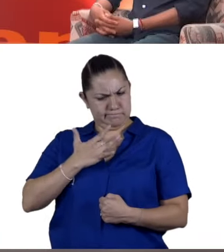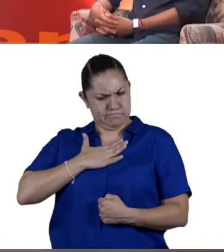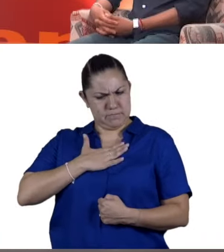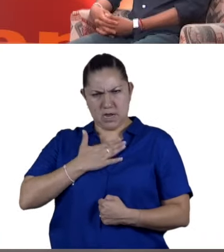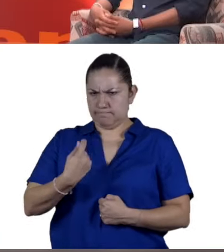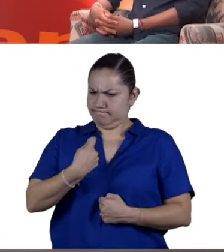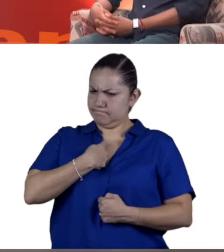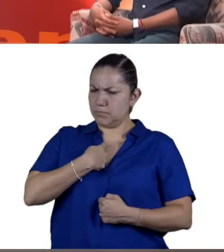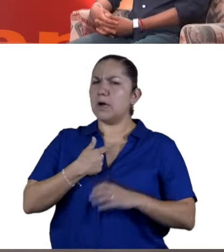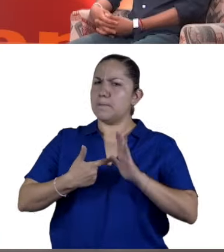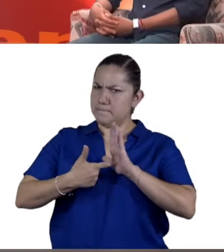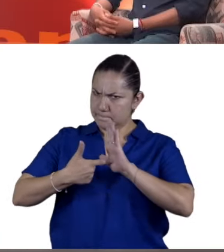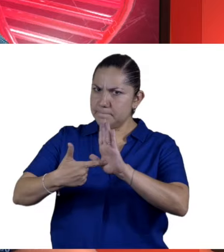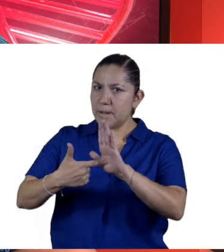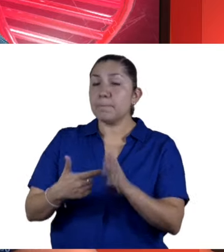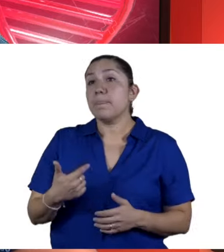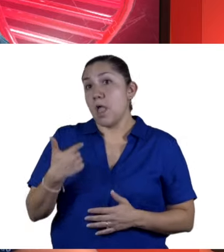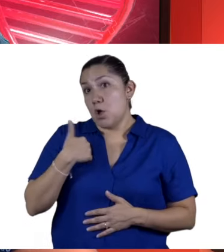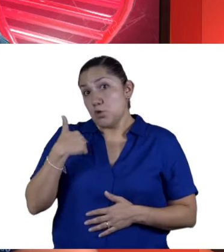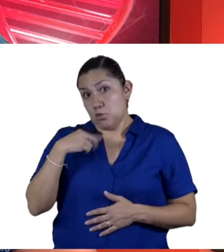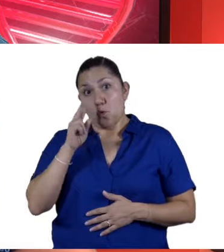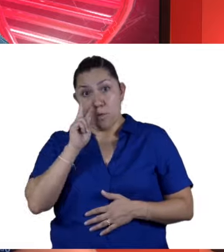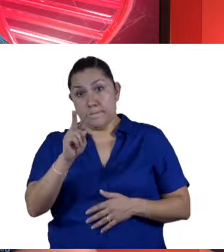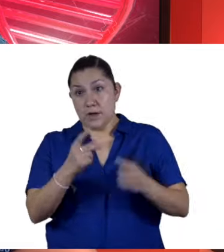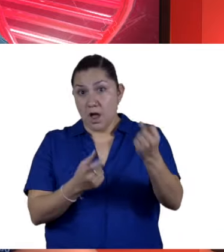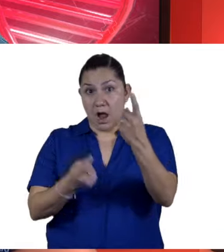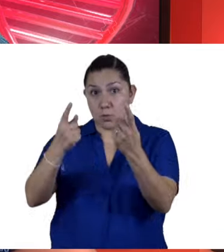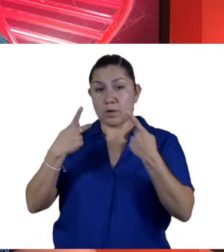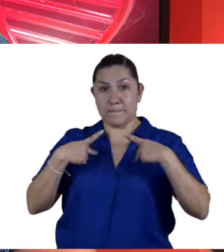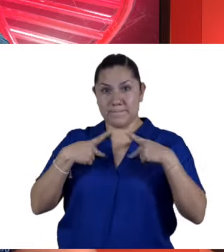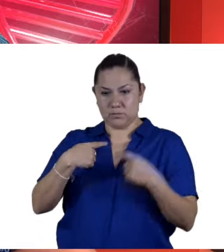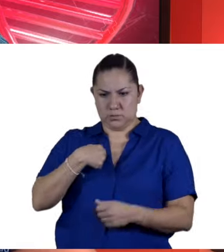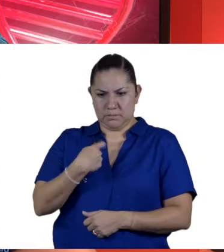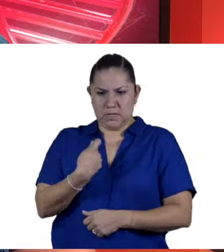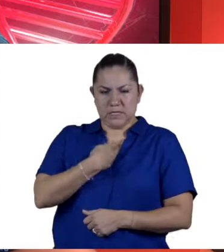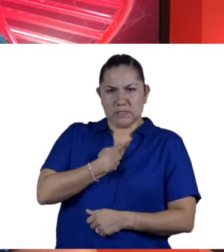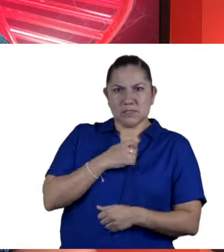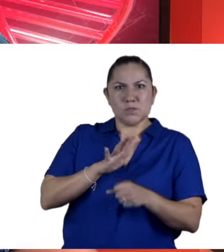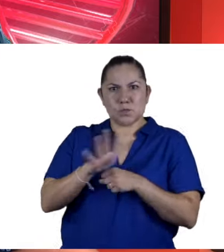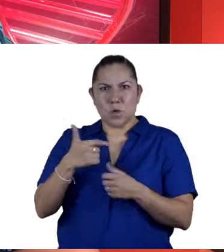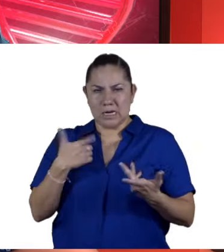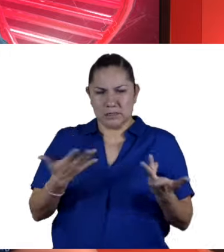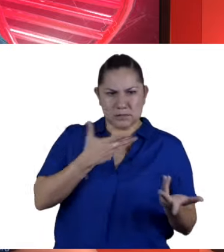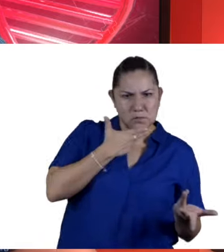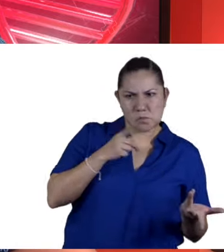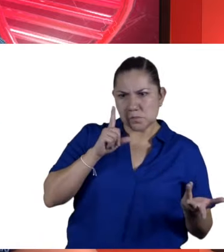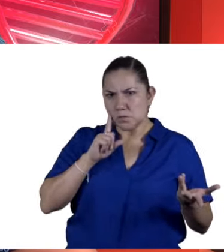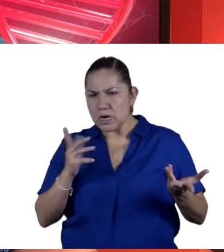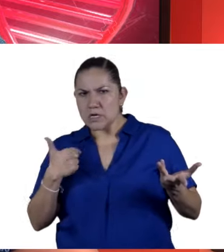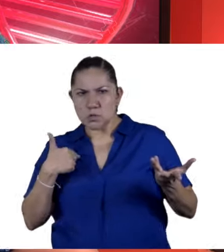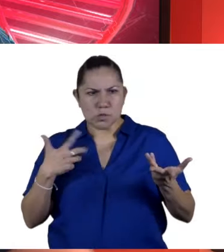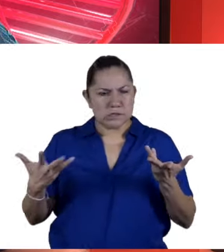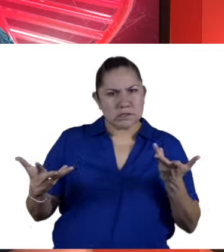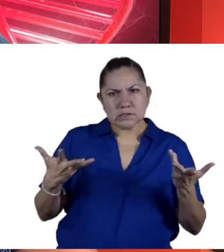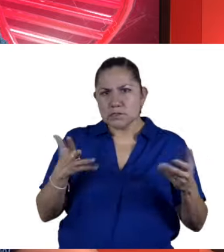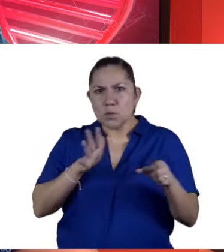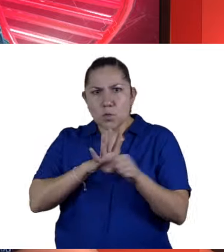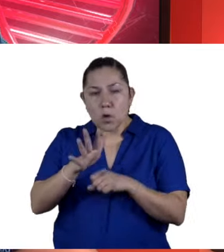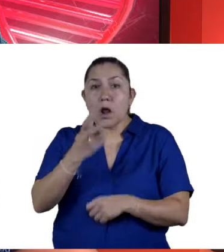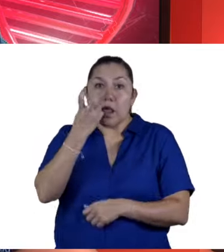lo veo sobre todo con las personas que están como en duda de cuál es su identidad. Ahí es donde su libertad se